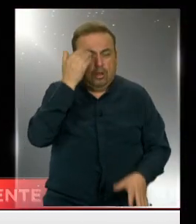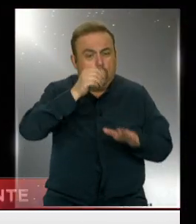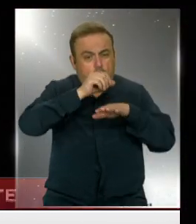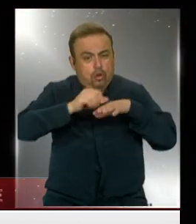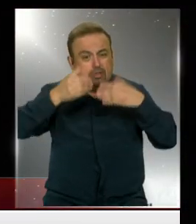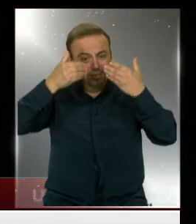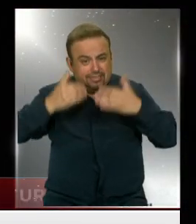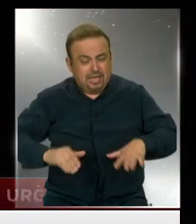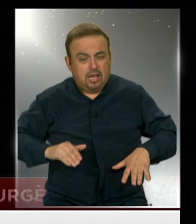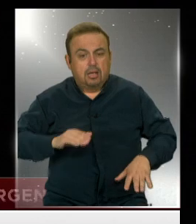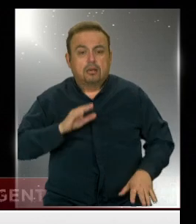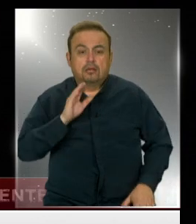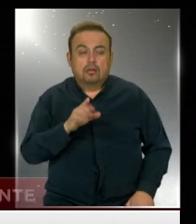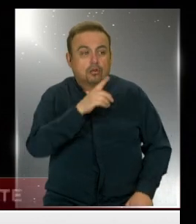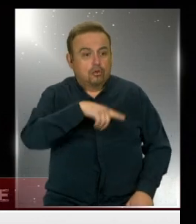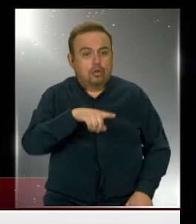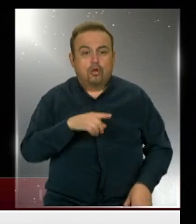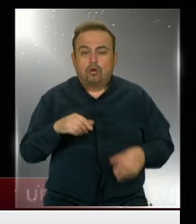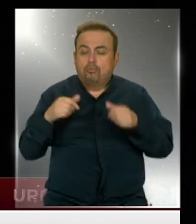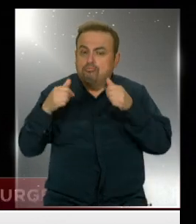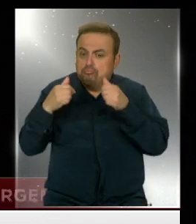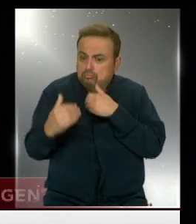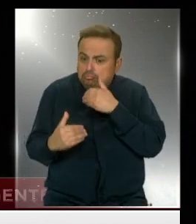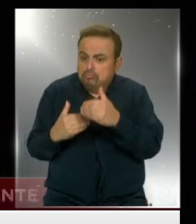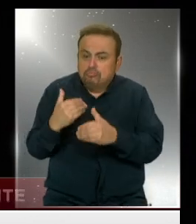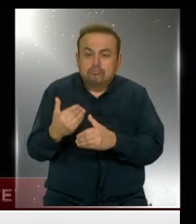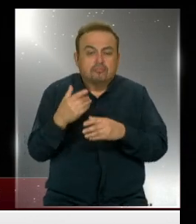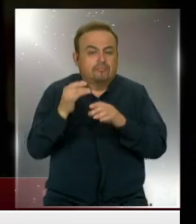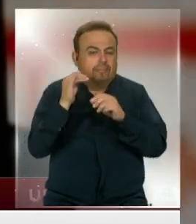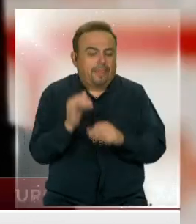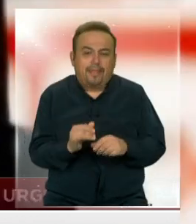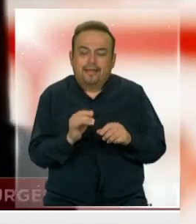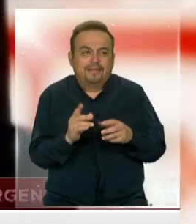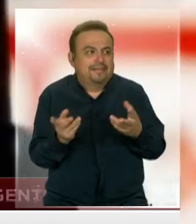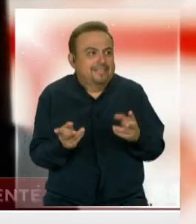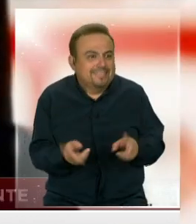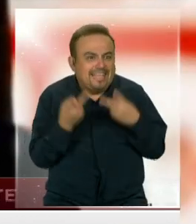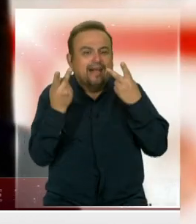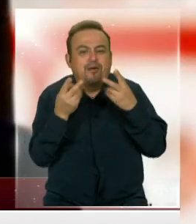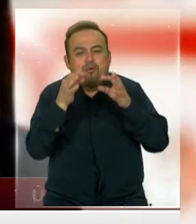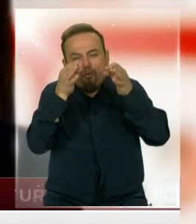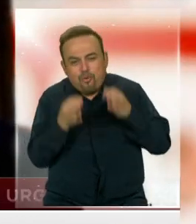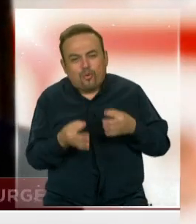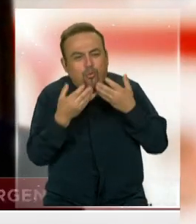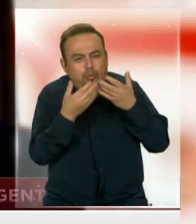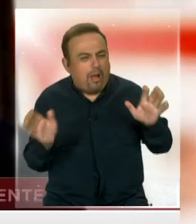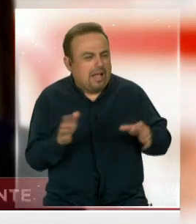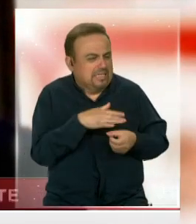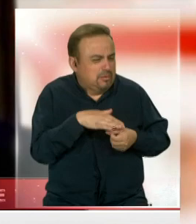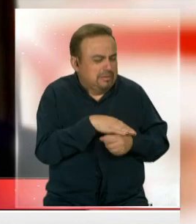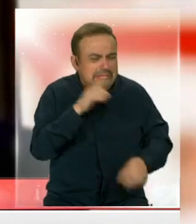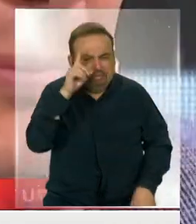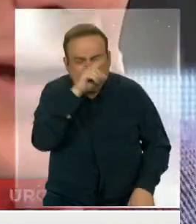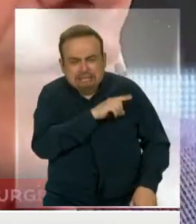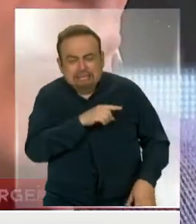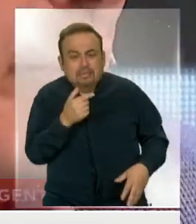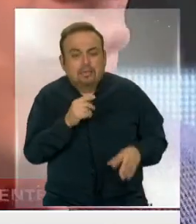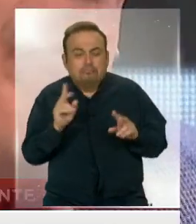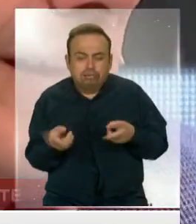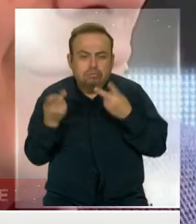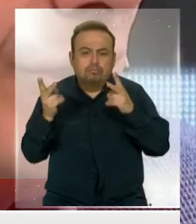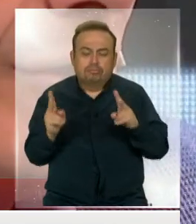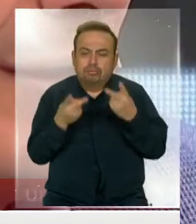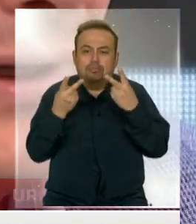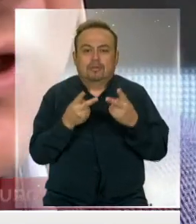que le realizaron, dando a entender que Diego, como siempre, tenía como un plus por sobre cualquier otra persona para una recuperación,